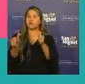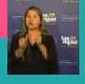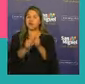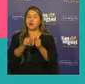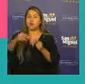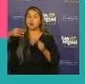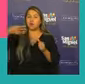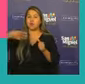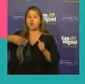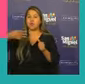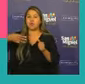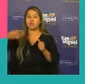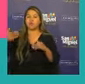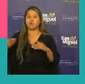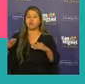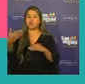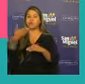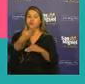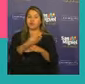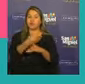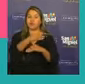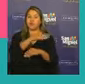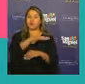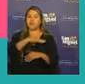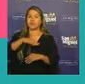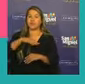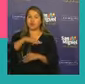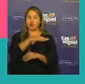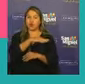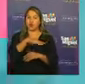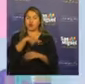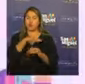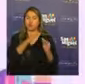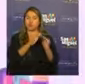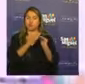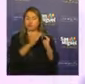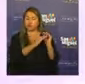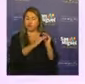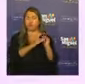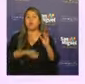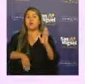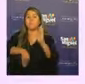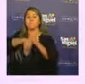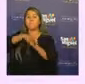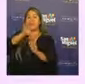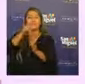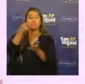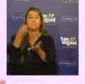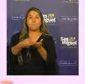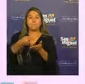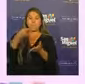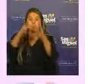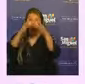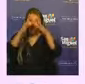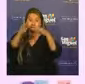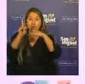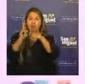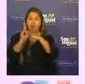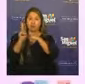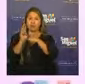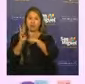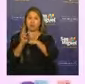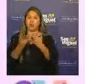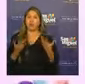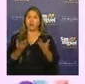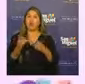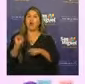al territorio. Desde ahí hemos hecho más de 1.000 atenciones en los box móviles que